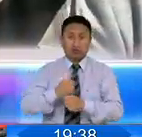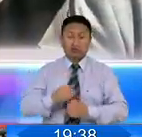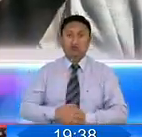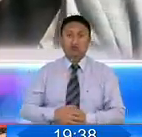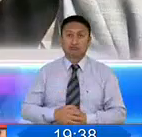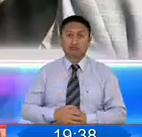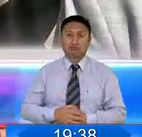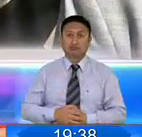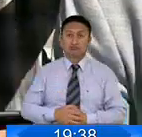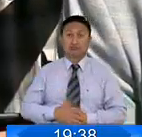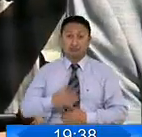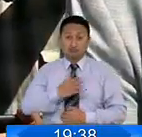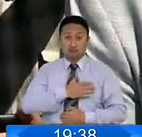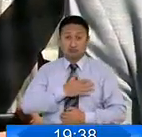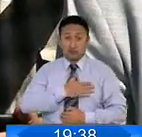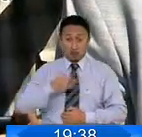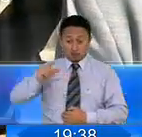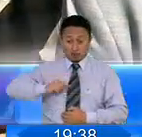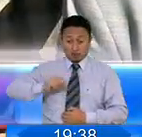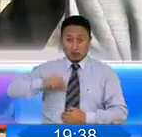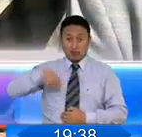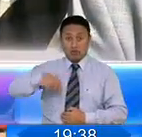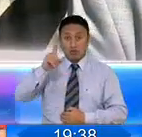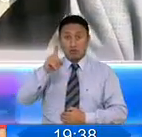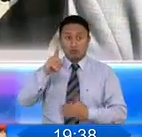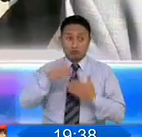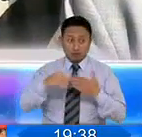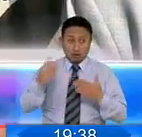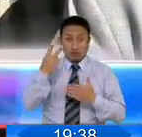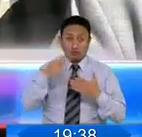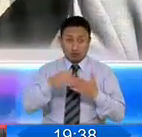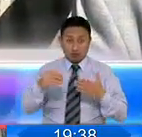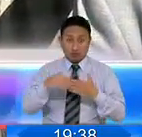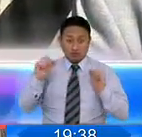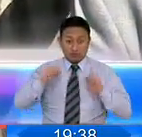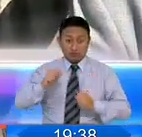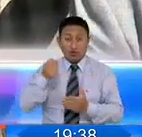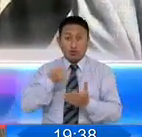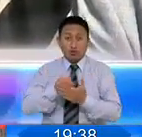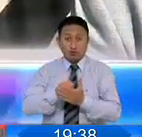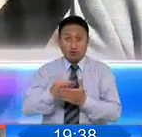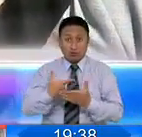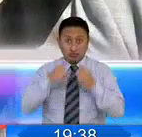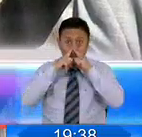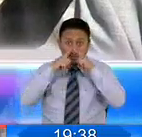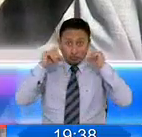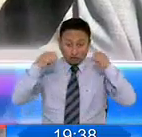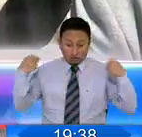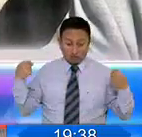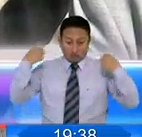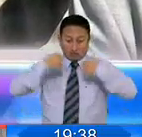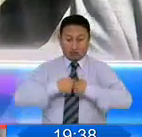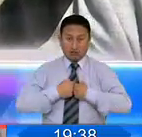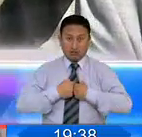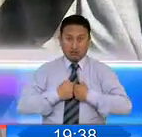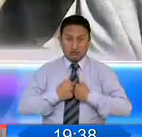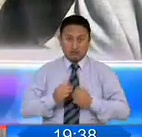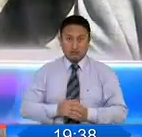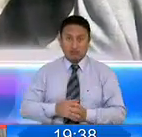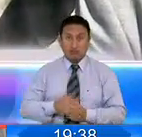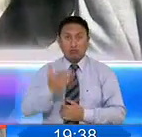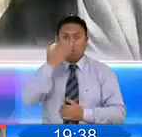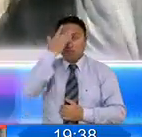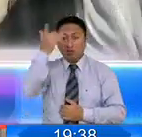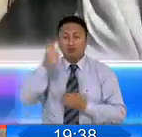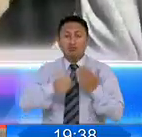colaboramos, de nuestro sueldo ponemos $1, $2 y compramos las mascarillas, compramos las batas, y porque el